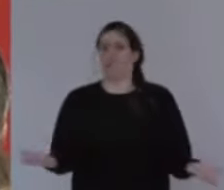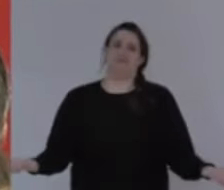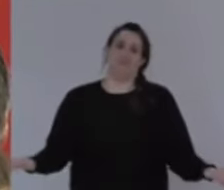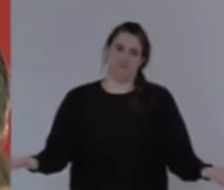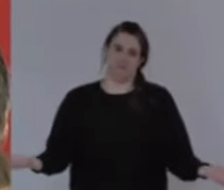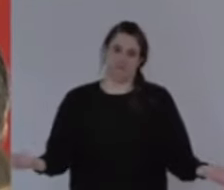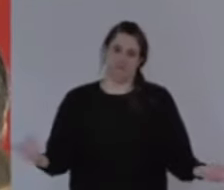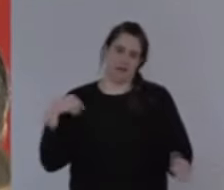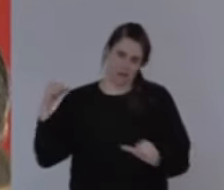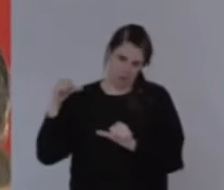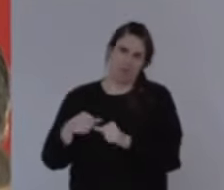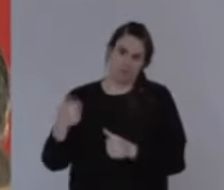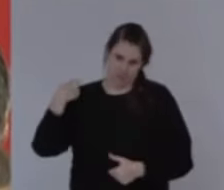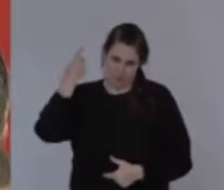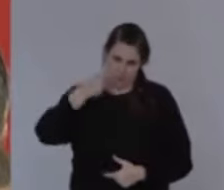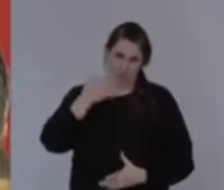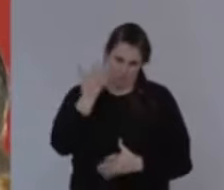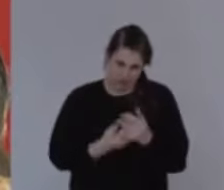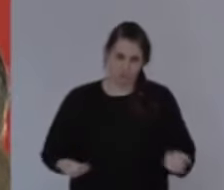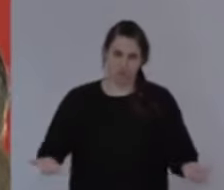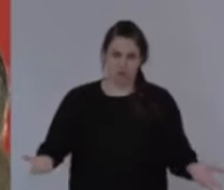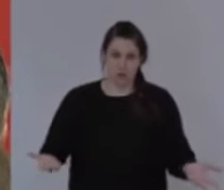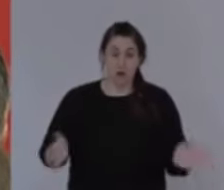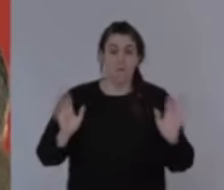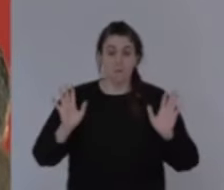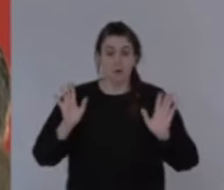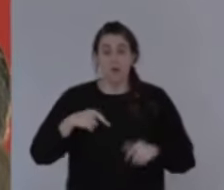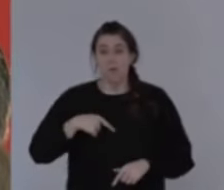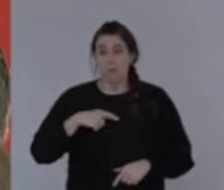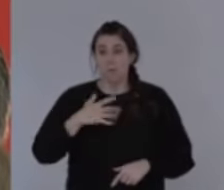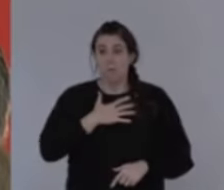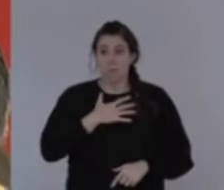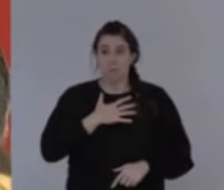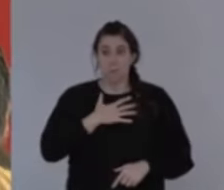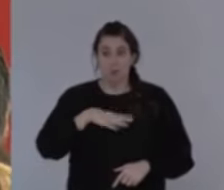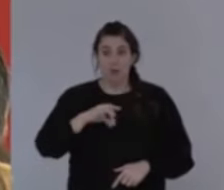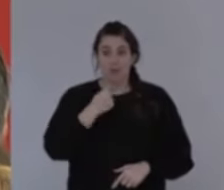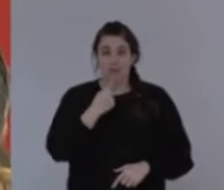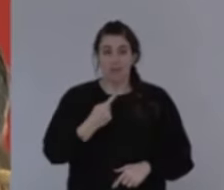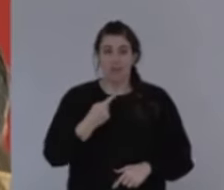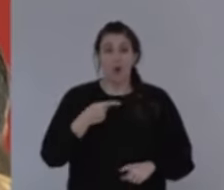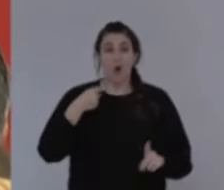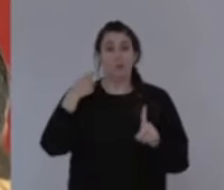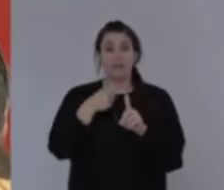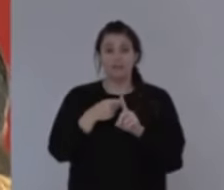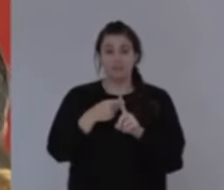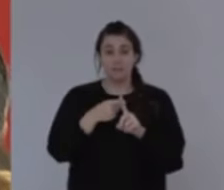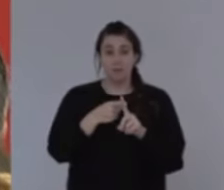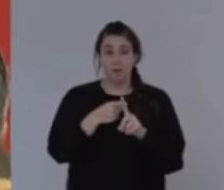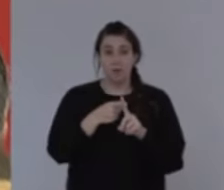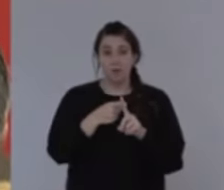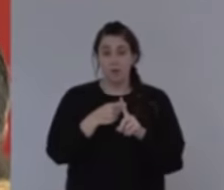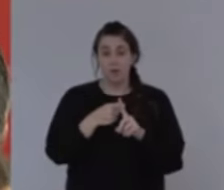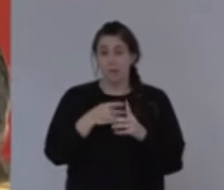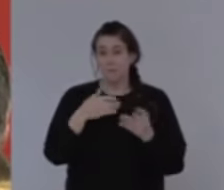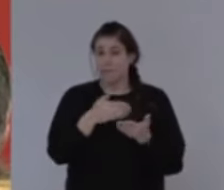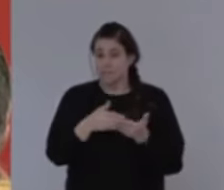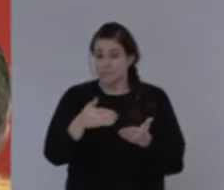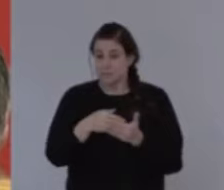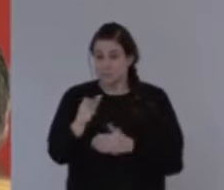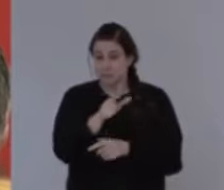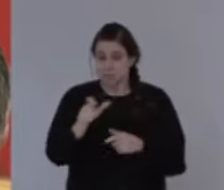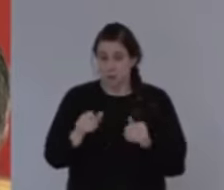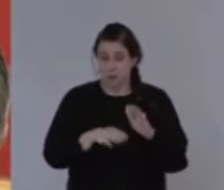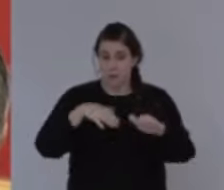mucho tiempo, ¿eh? Pero me atrevería a decir que sé cuál es el objetivo fundamental de los miles y miles de personas que han dado el